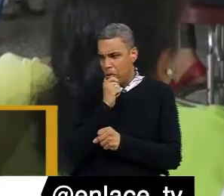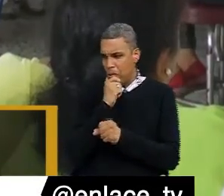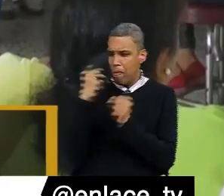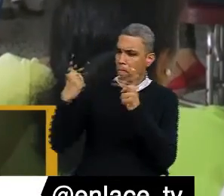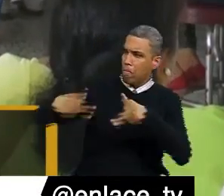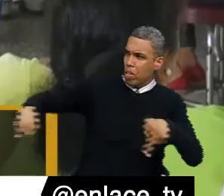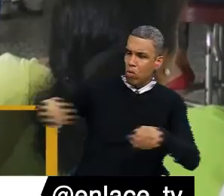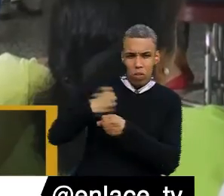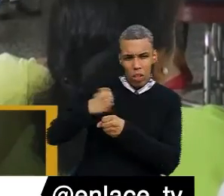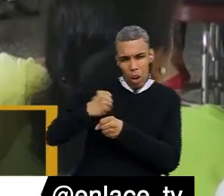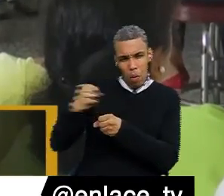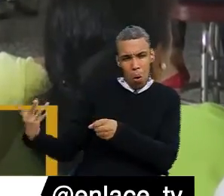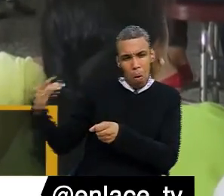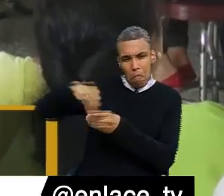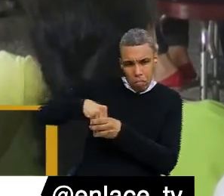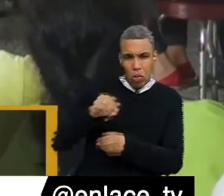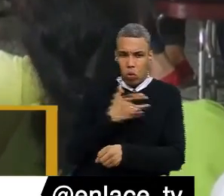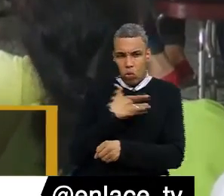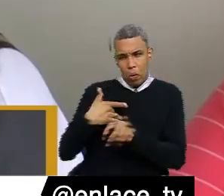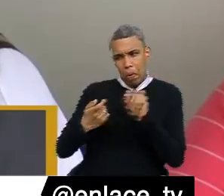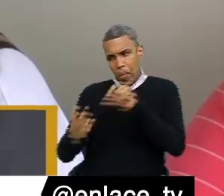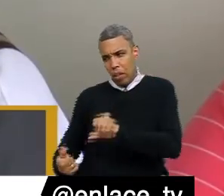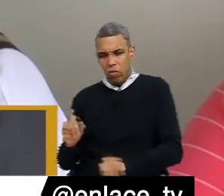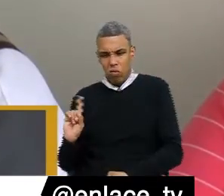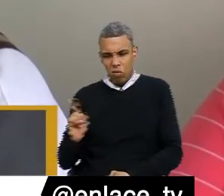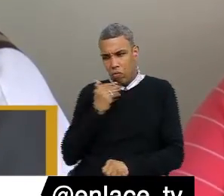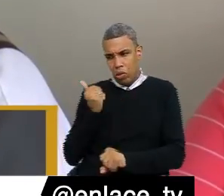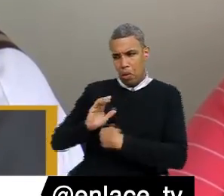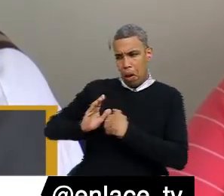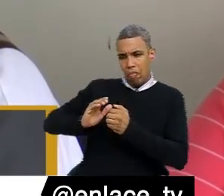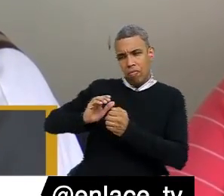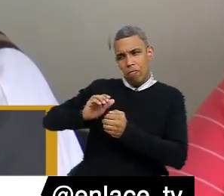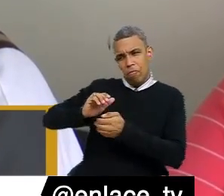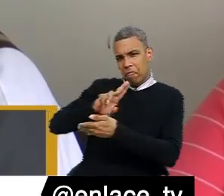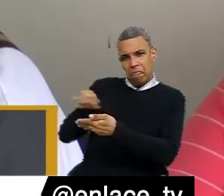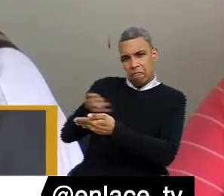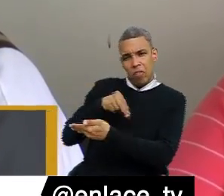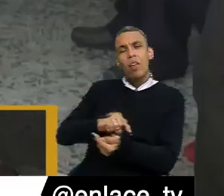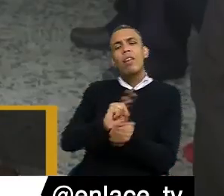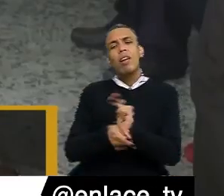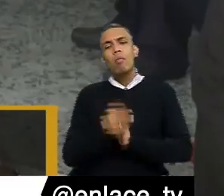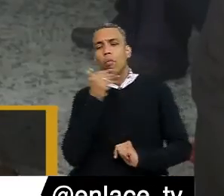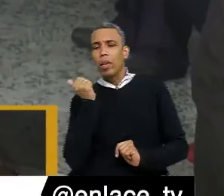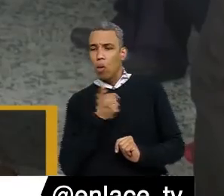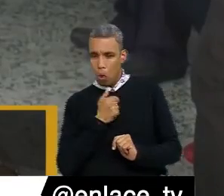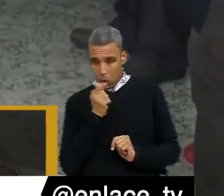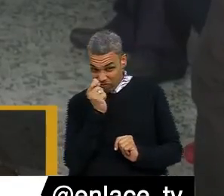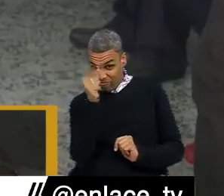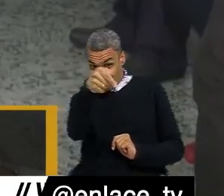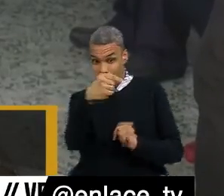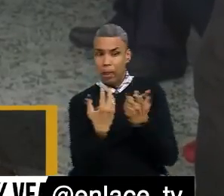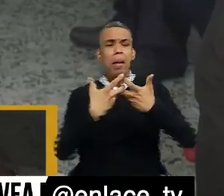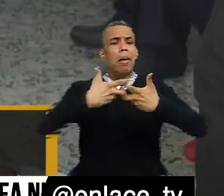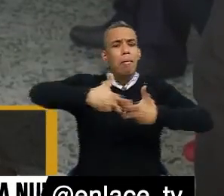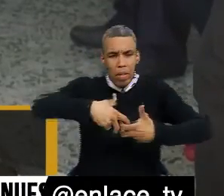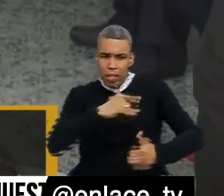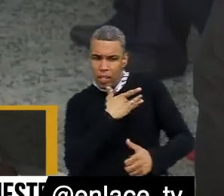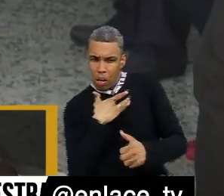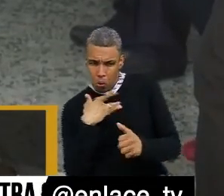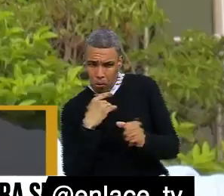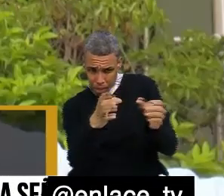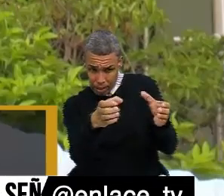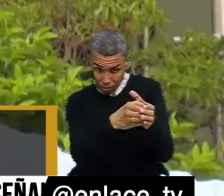hemos librado grandes batallas para estar excepto de la ley 100, para que hoy en día el señor presidente de Ecopetrol, Juan Carlos Echeverry, venga a implementar